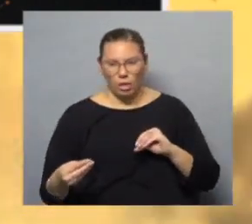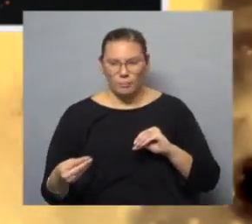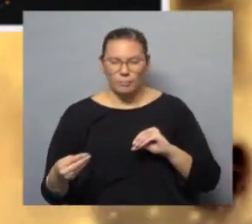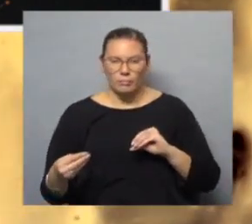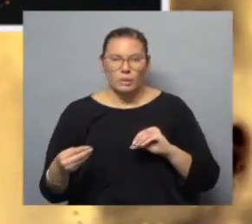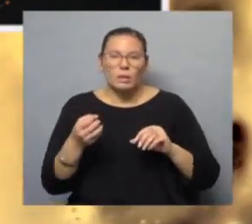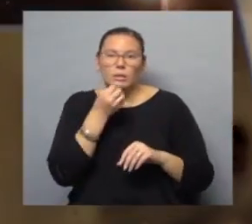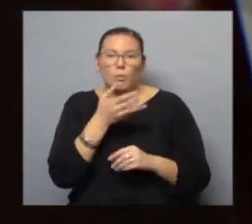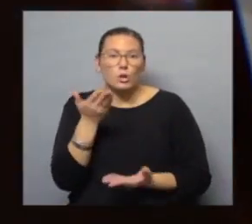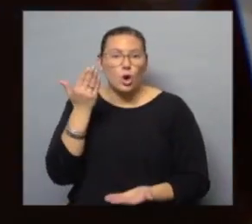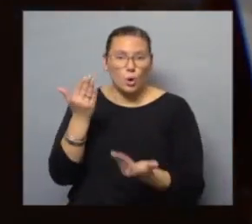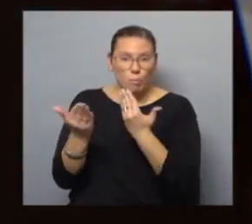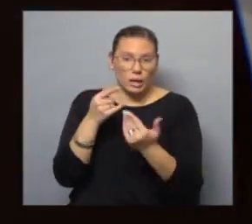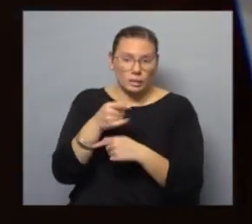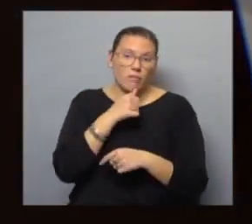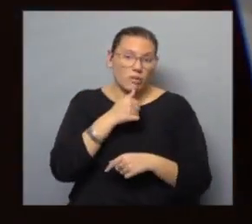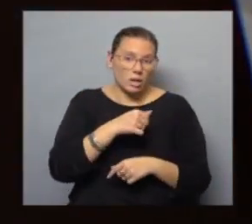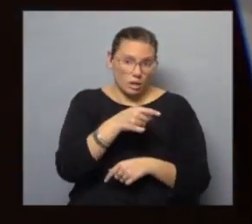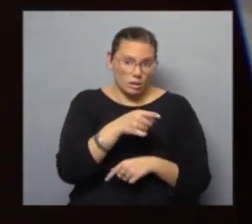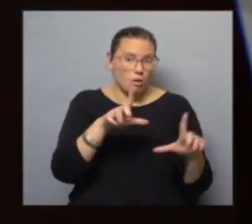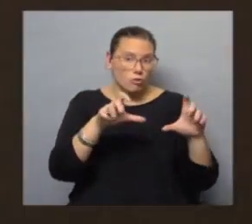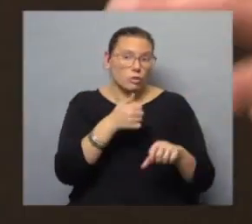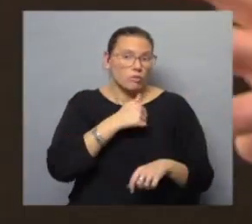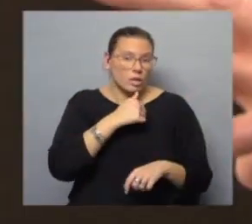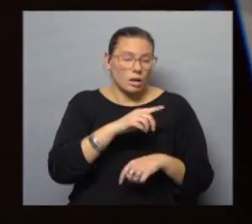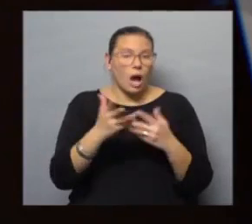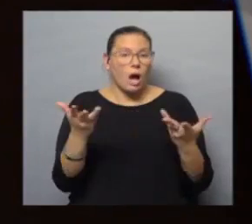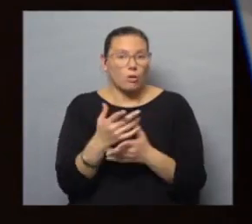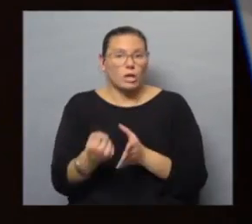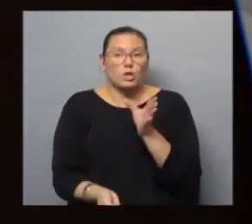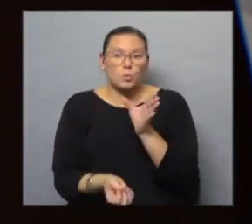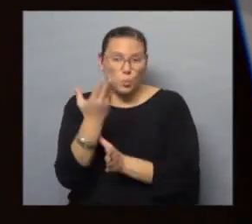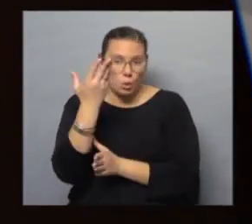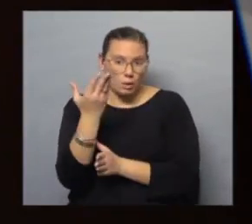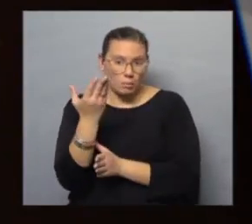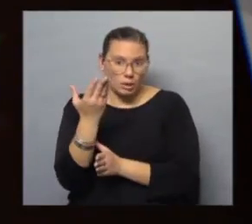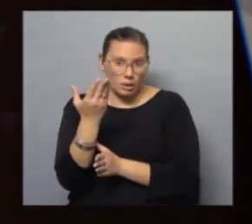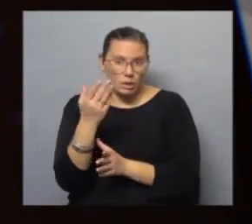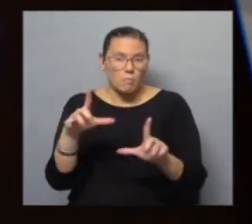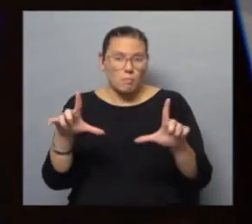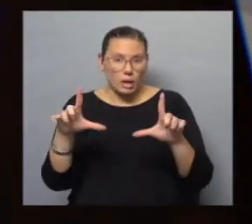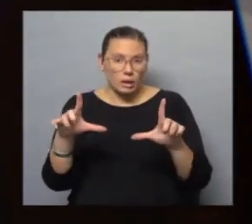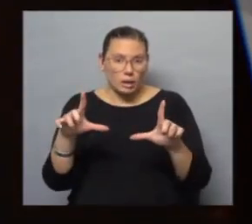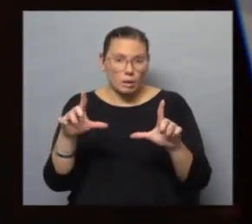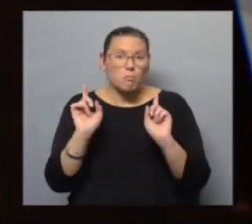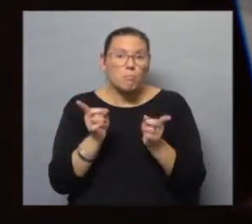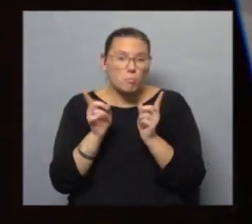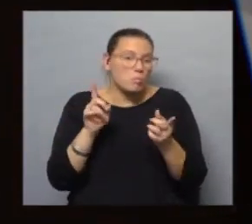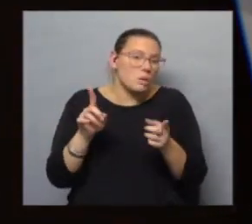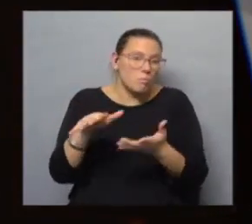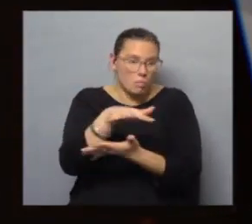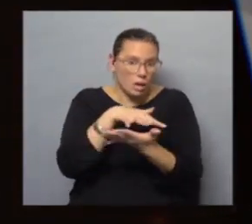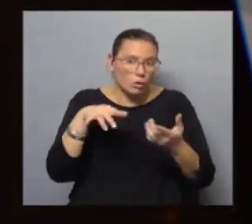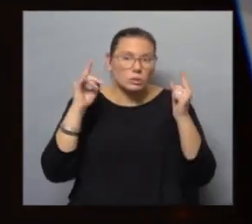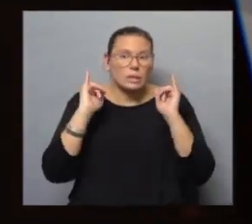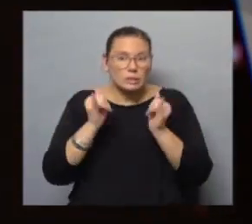Está bueno para la comparación. Esta es la imagen vieja. Sí, esa es la imagen vieja con Hubble. Y ahora vamos a pasar a la que sigue, que es la imagen de los mismos